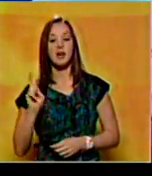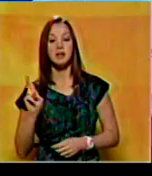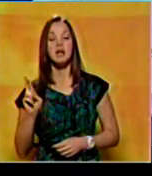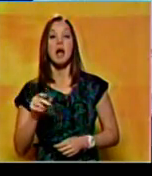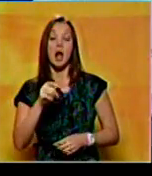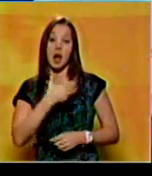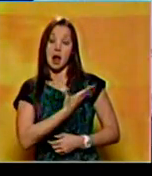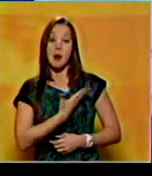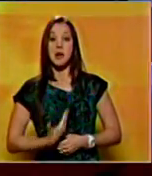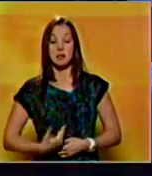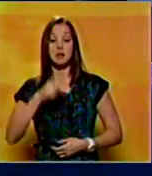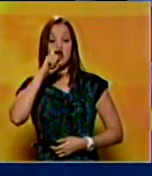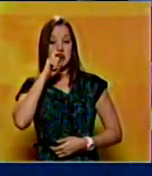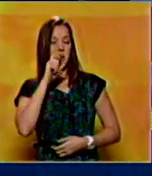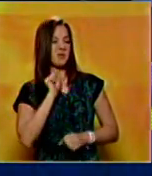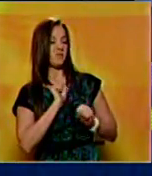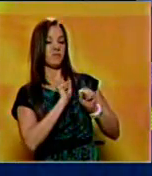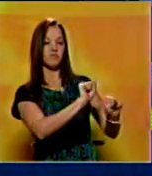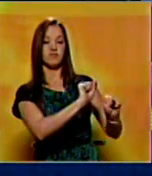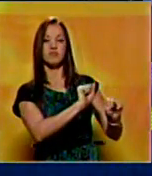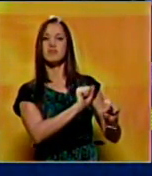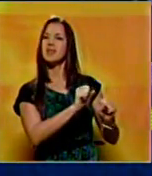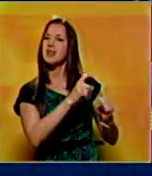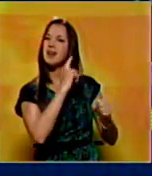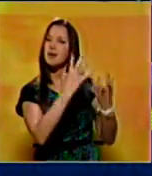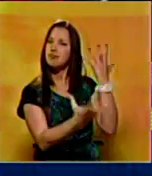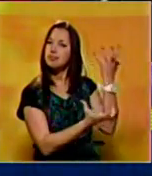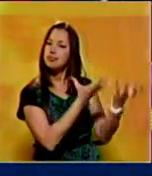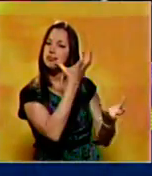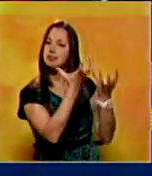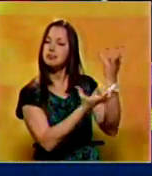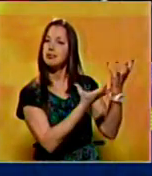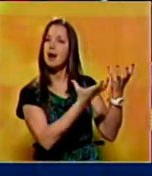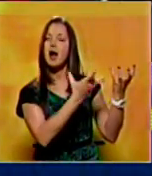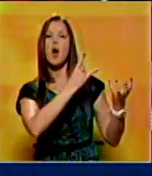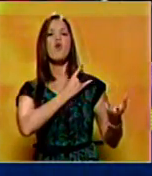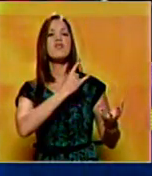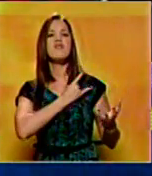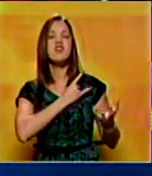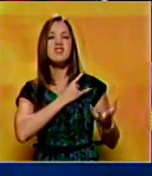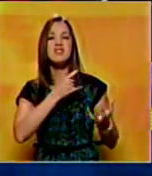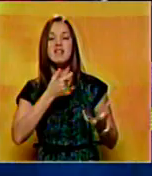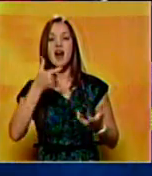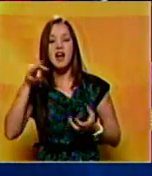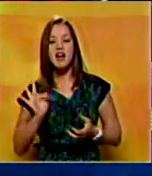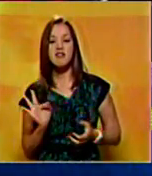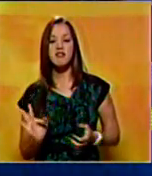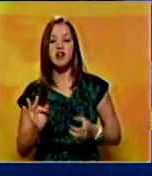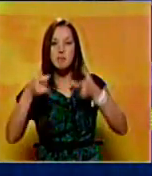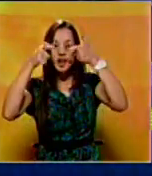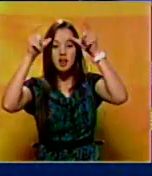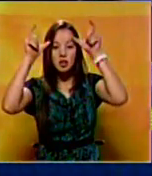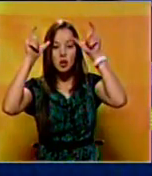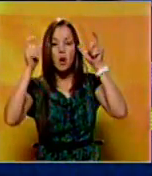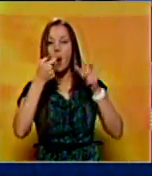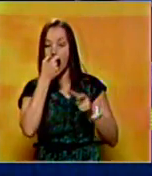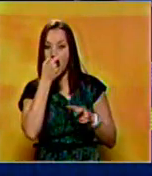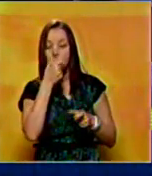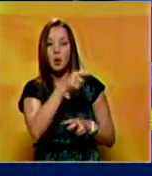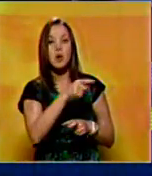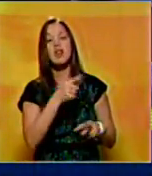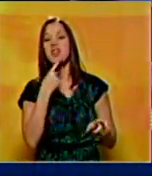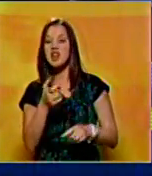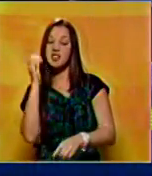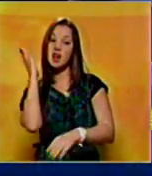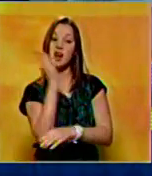el jefe de Estado condenó el incendio de la Universidad Fermín Toro de Barquisimeto y aseguró que se aplicará todo el peso de la ley